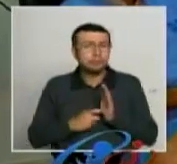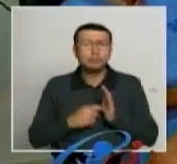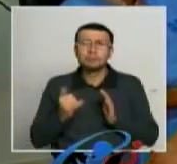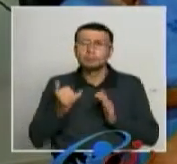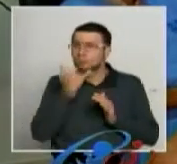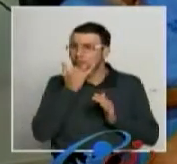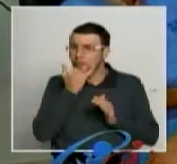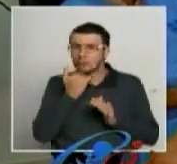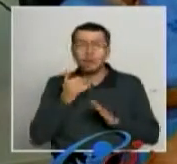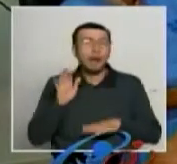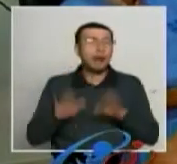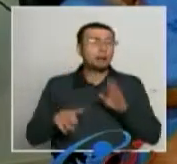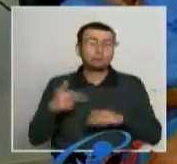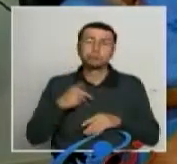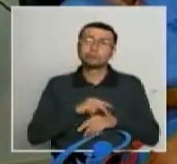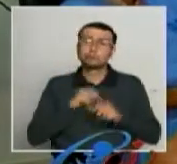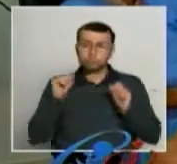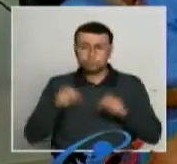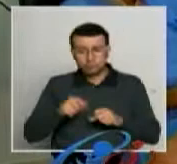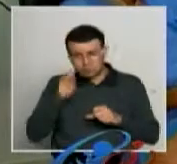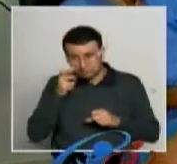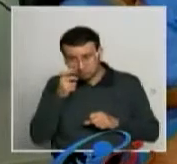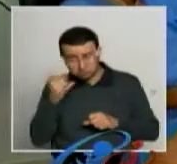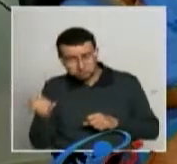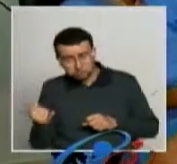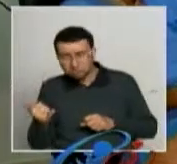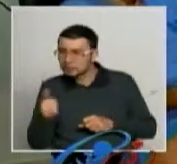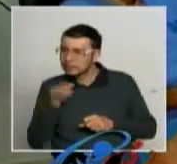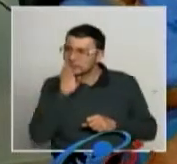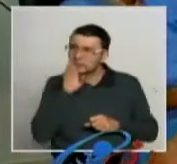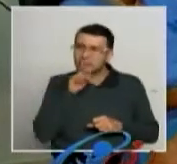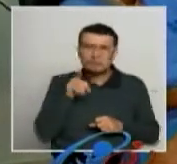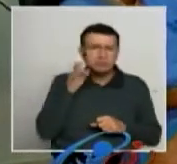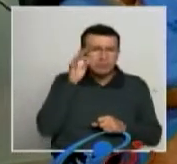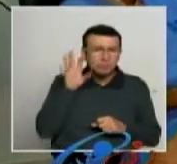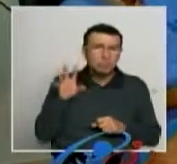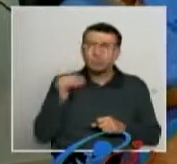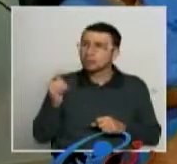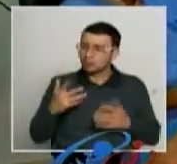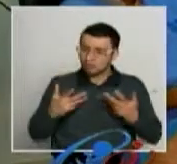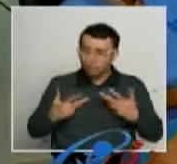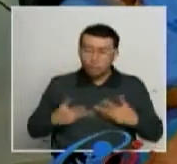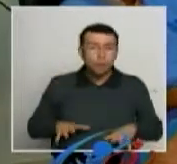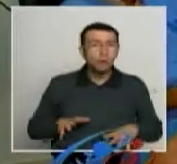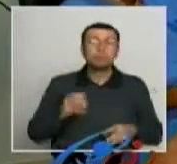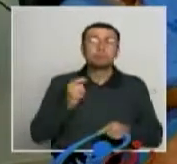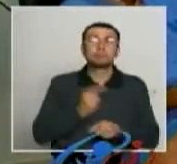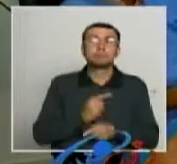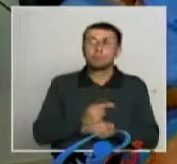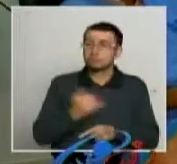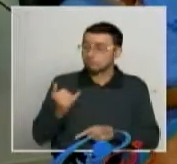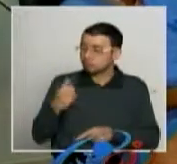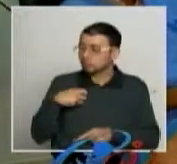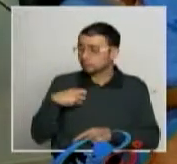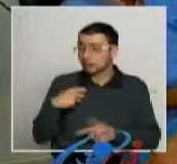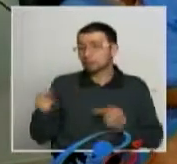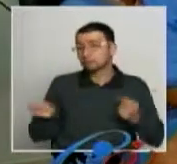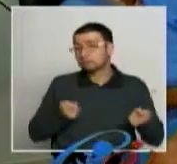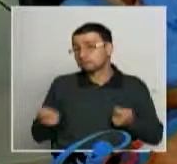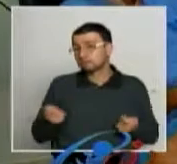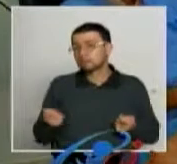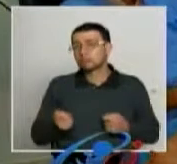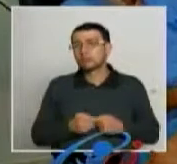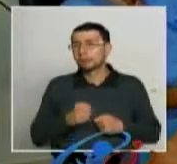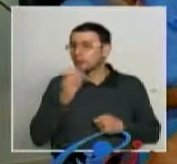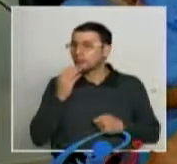veces determinar en estos casos qué pacientes son tributarios de cualquier tipo de tratamiento que se realiza. Y generalmente en